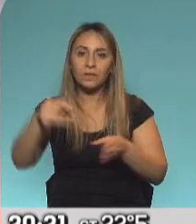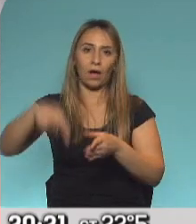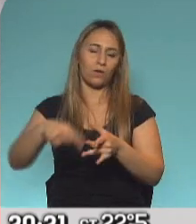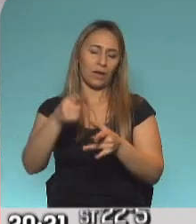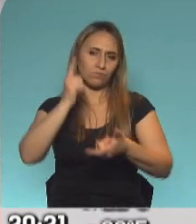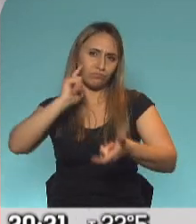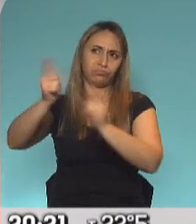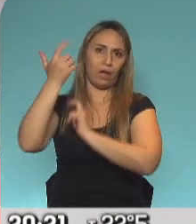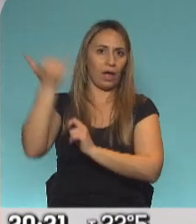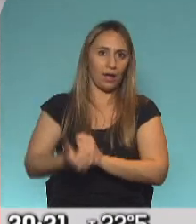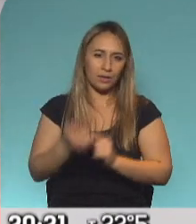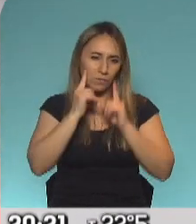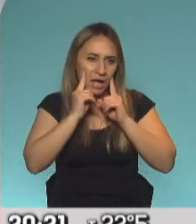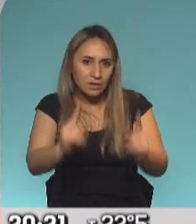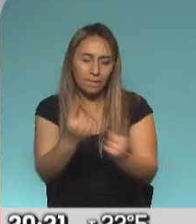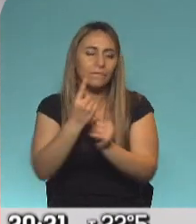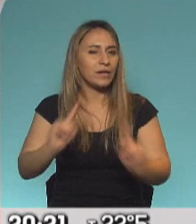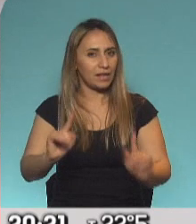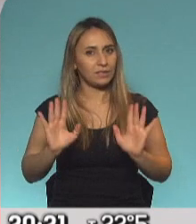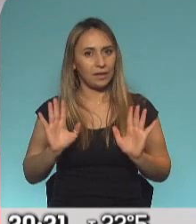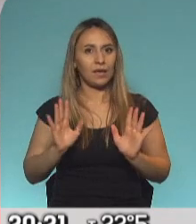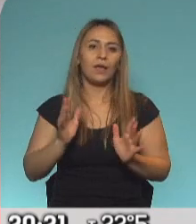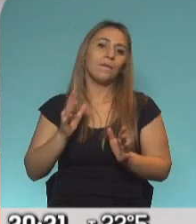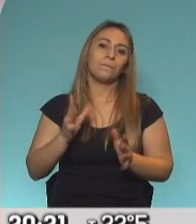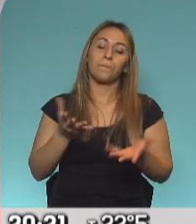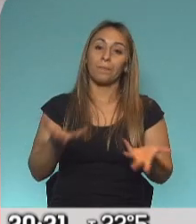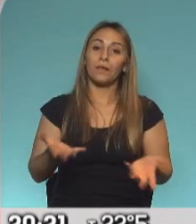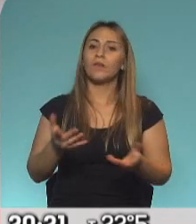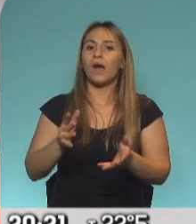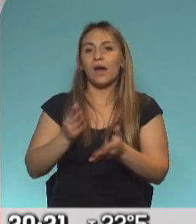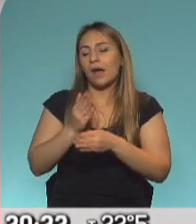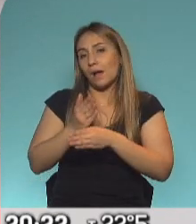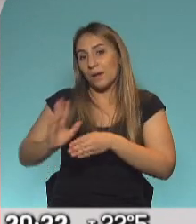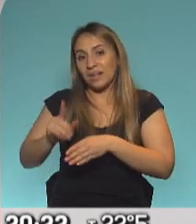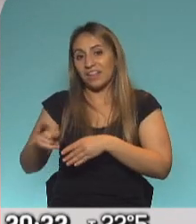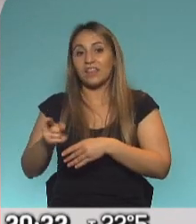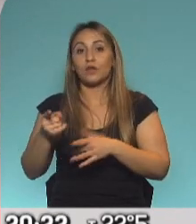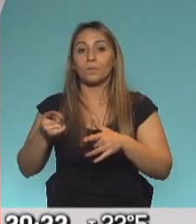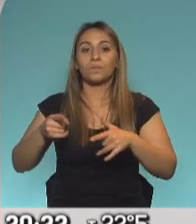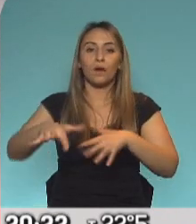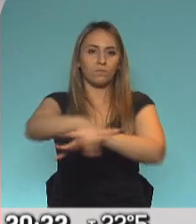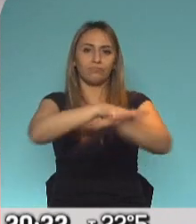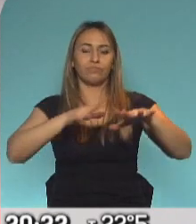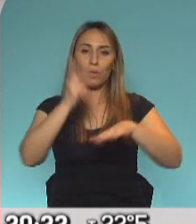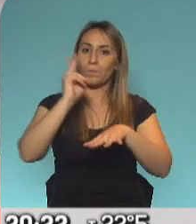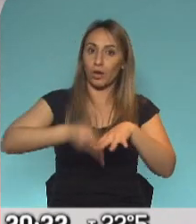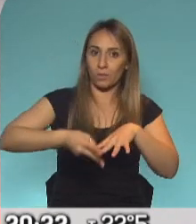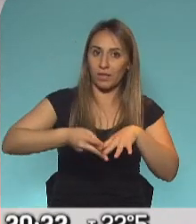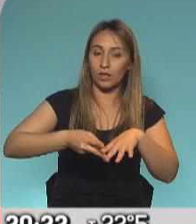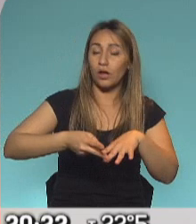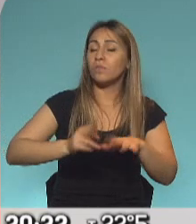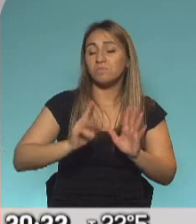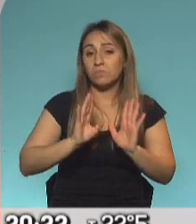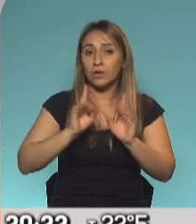esta etapa de gestión de la pandemia. Por eso hoy, independientemente de las restricciones que se proponen en la circulación, por ejemplo,